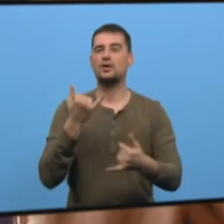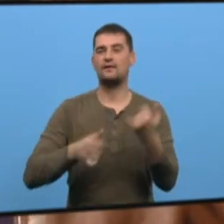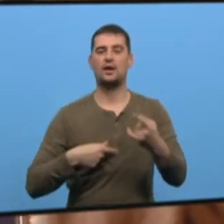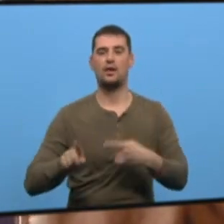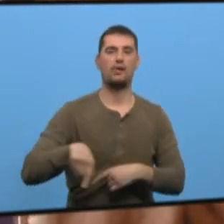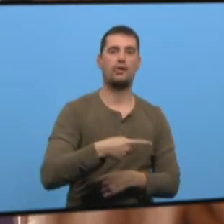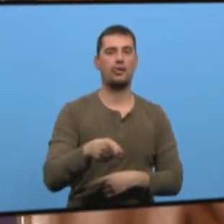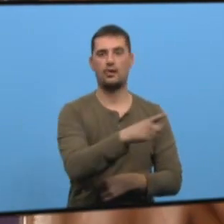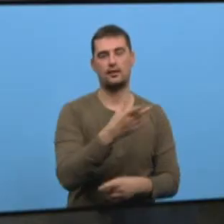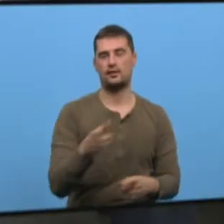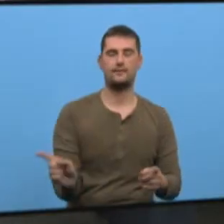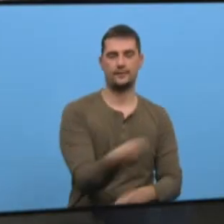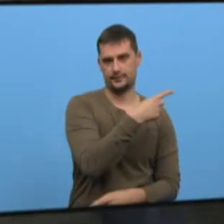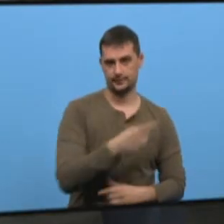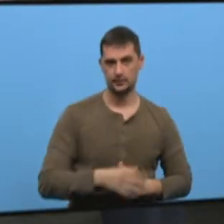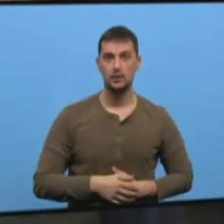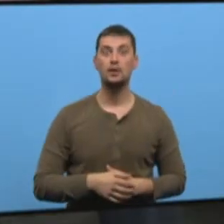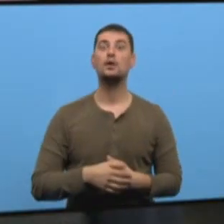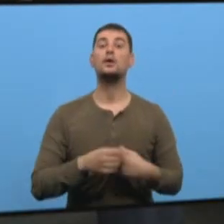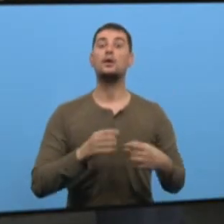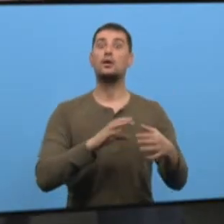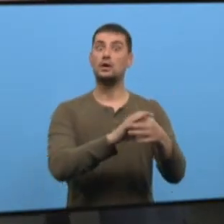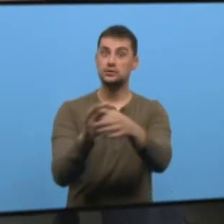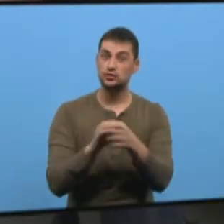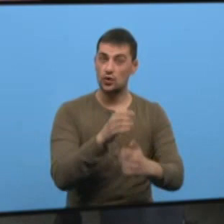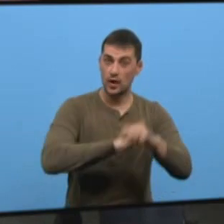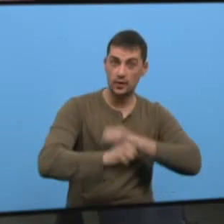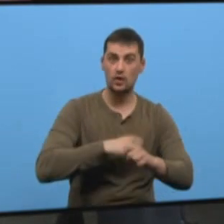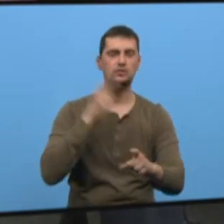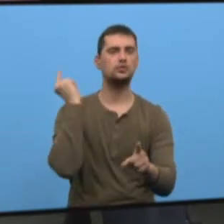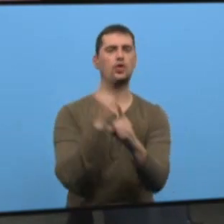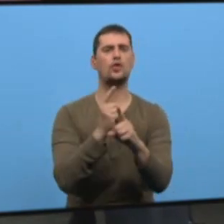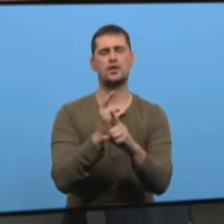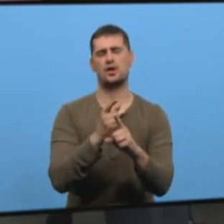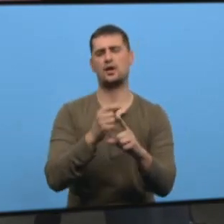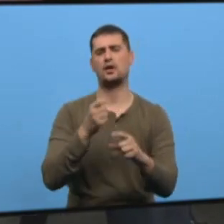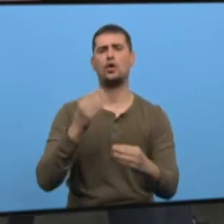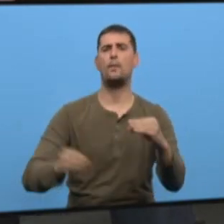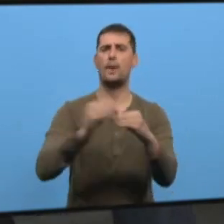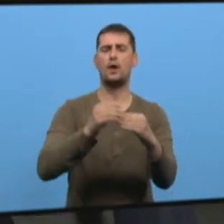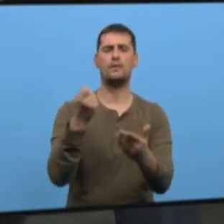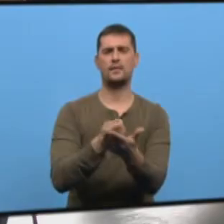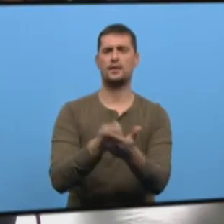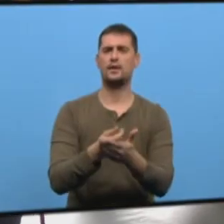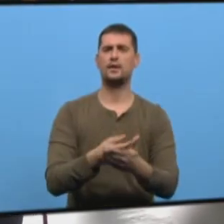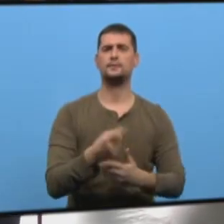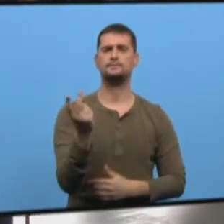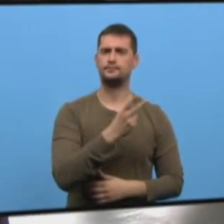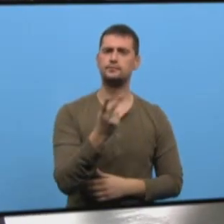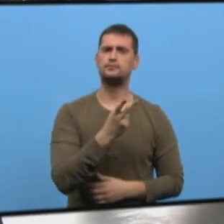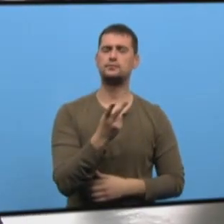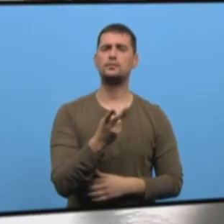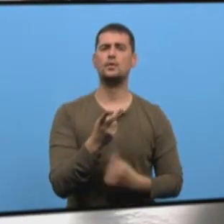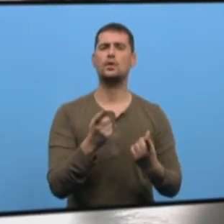cumprir acordos Queen as plataformas contra oago farmacéutico sanidade pública e iniciativa gratuidade da